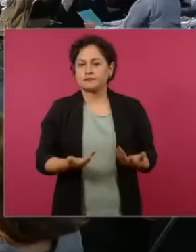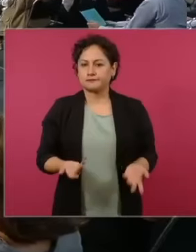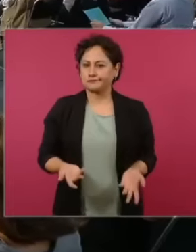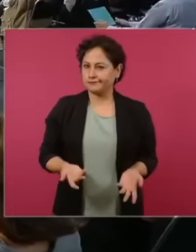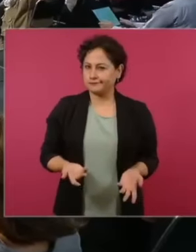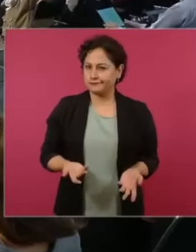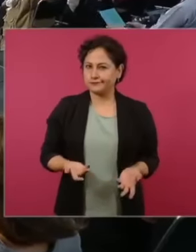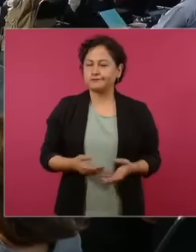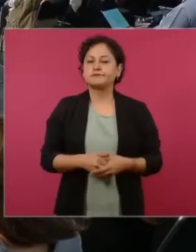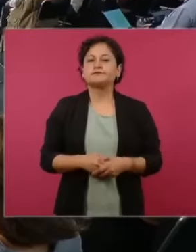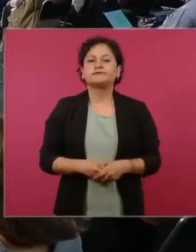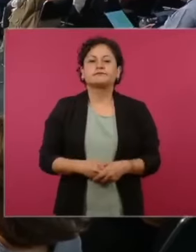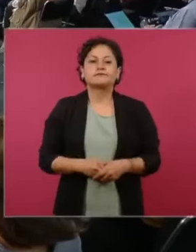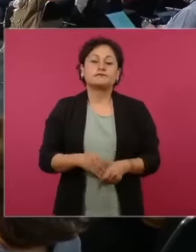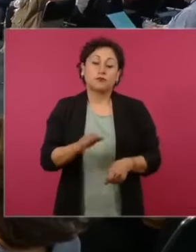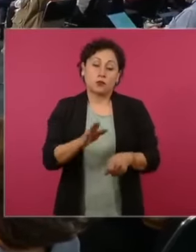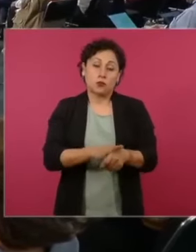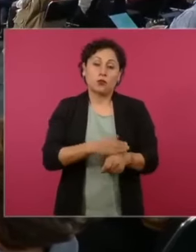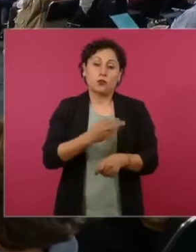Entonces,